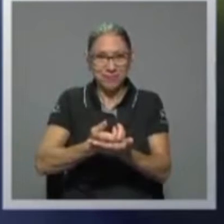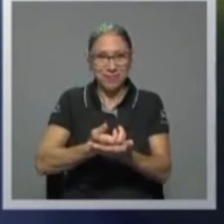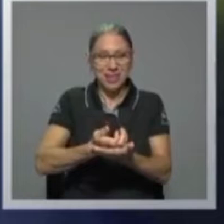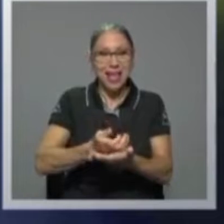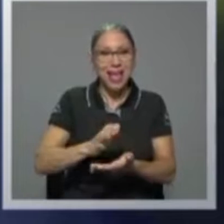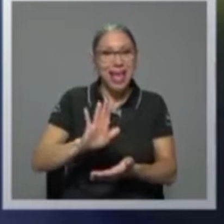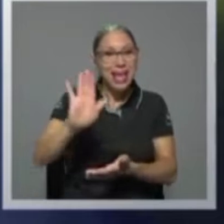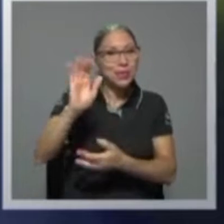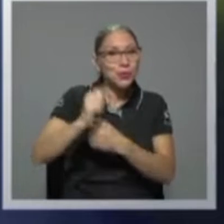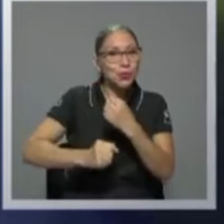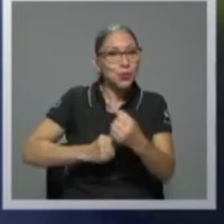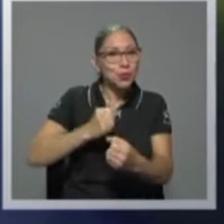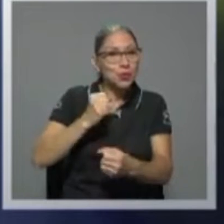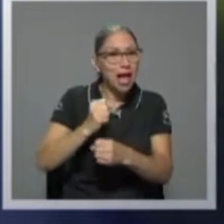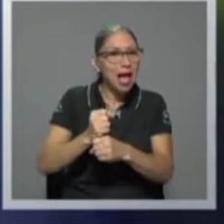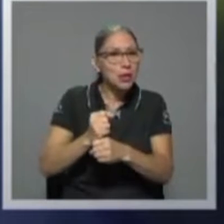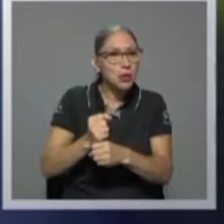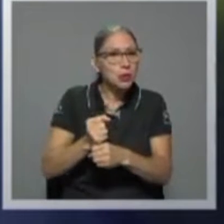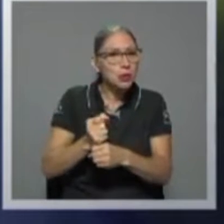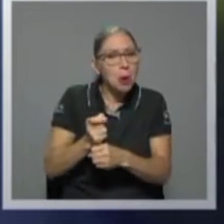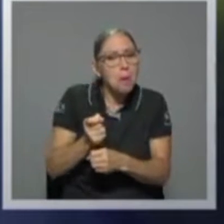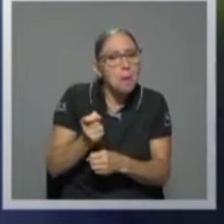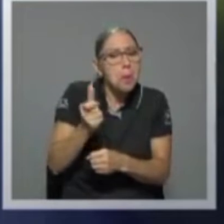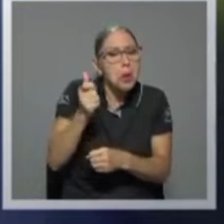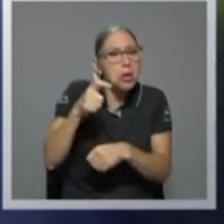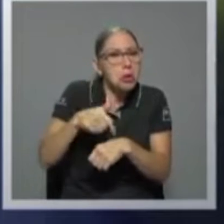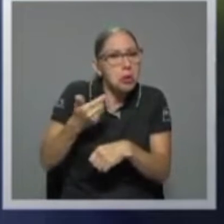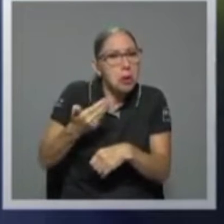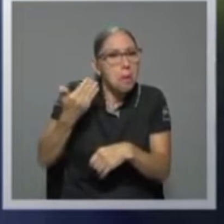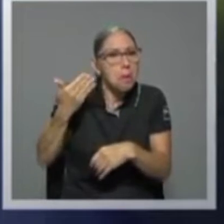años levemente más mozos.